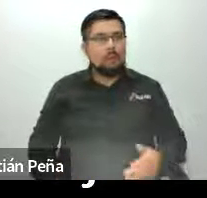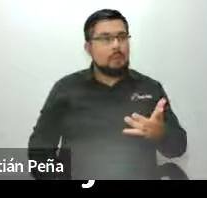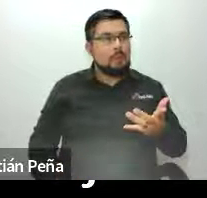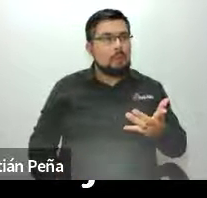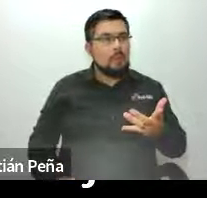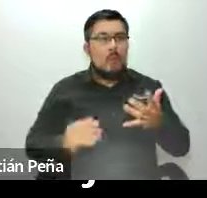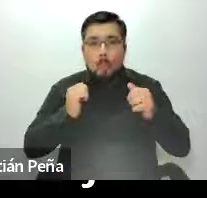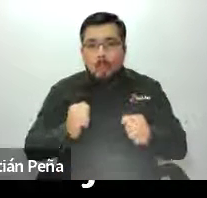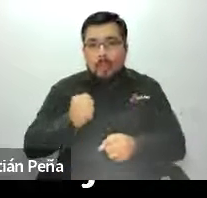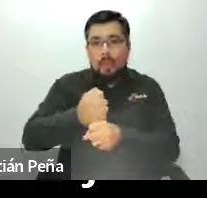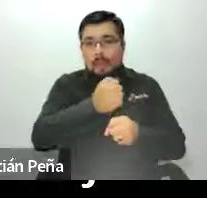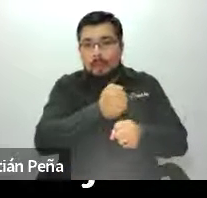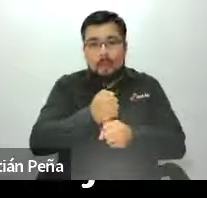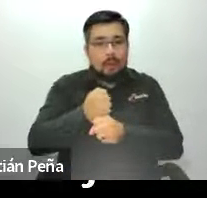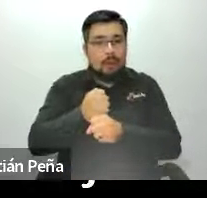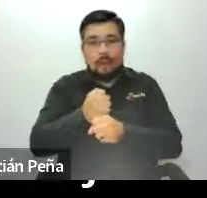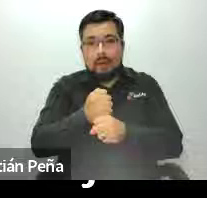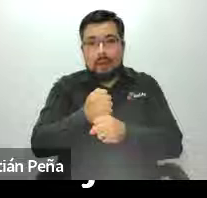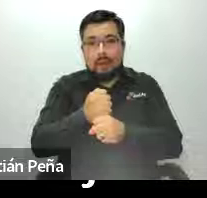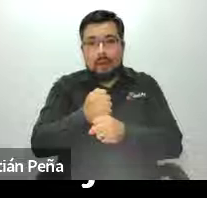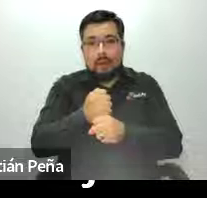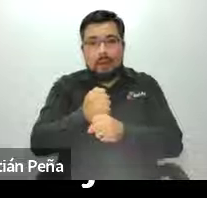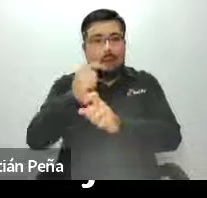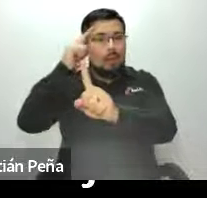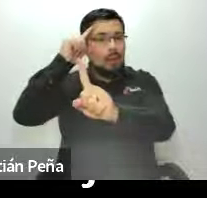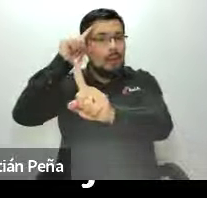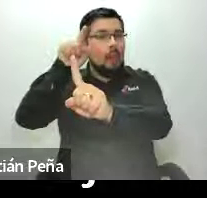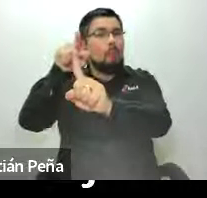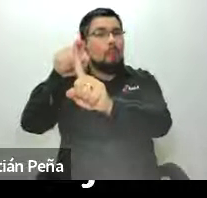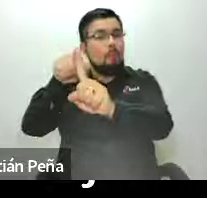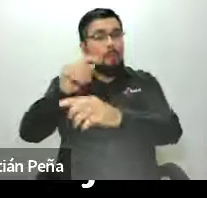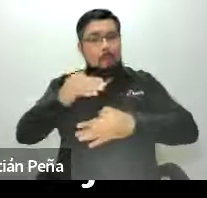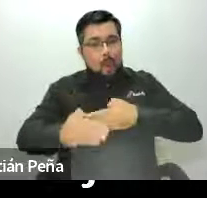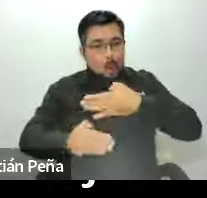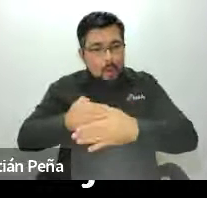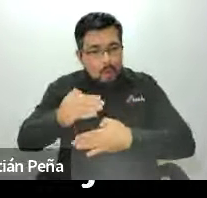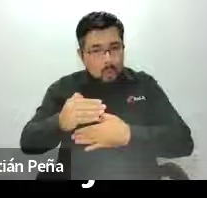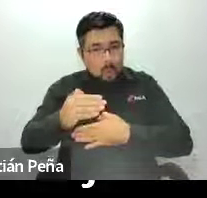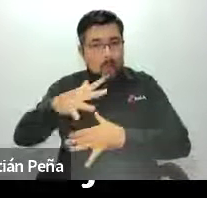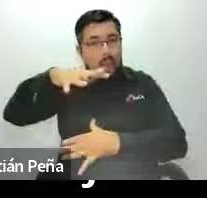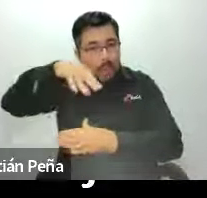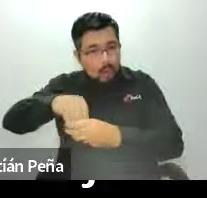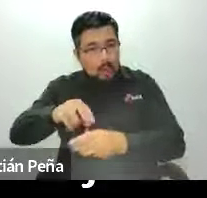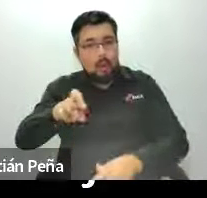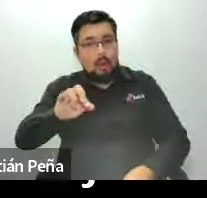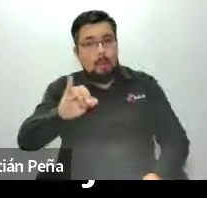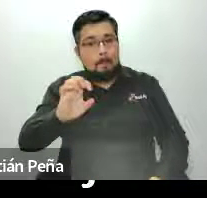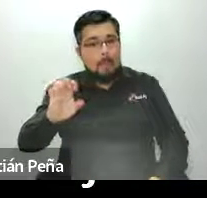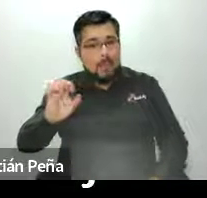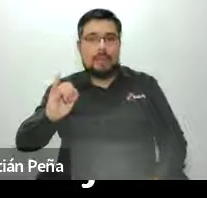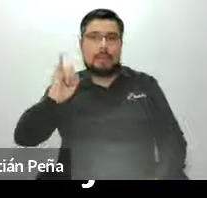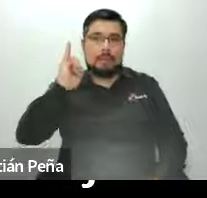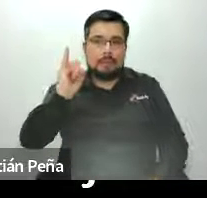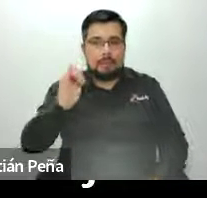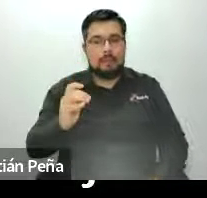las progresiones en el PIE, por supuesto. Si en el fondo yo creo que las progresiones, lo conversábamos el otro